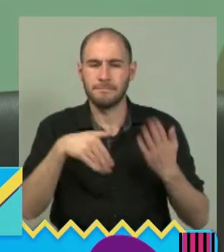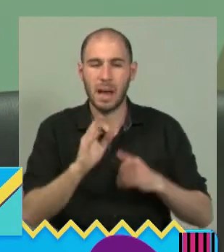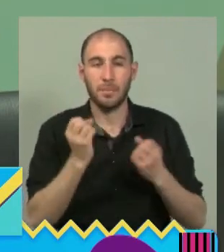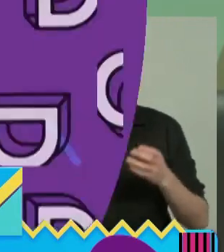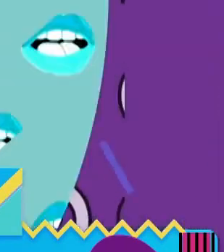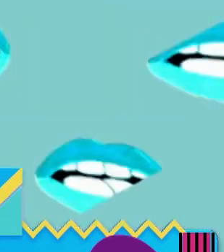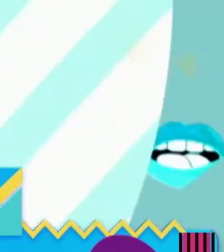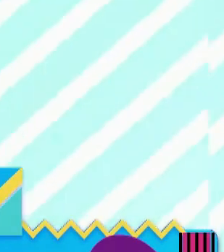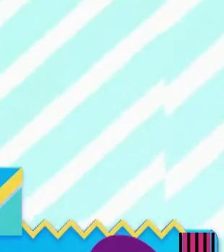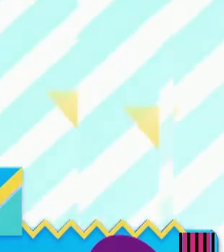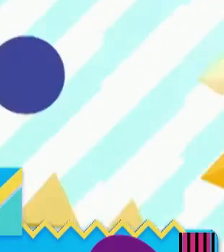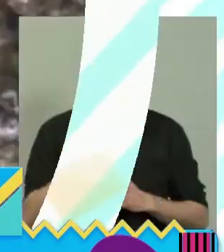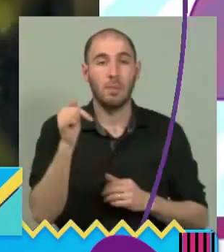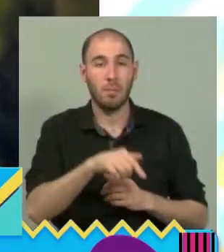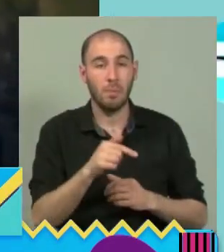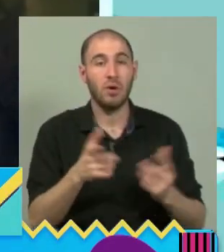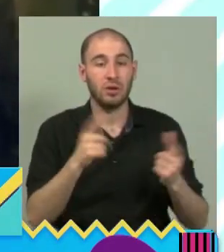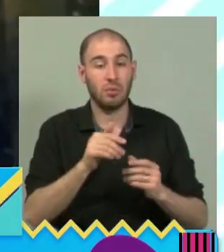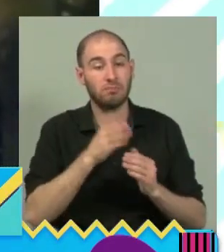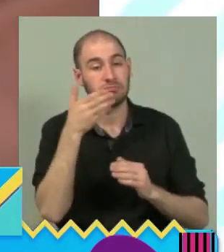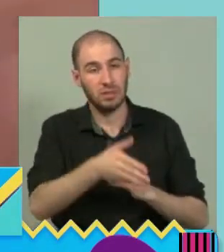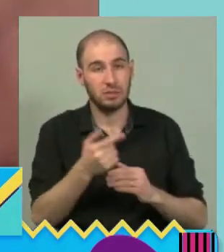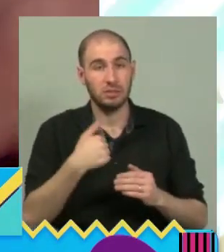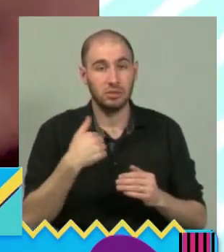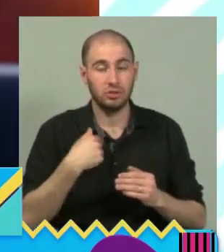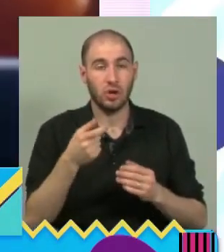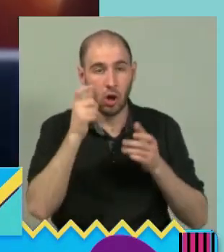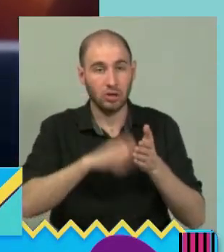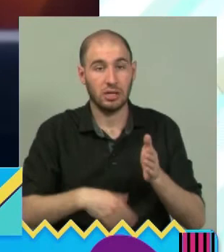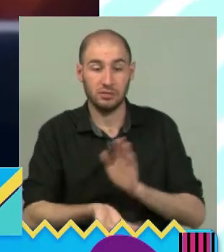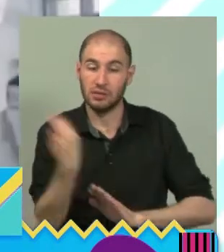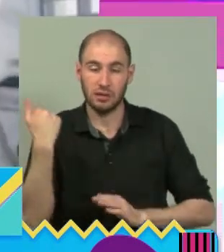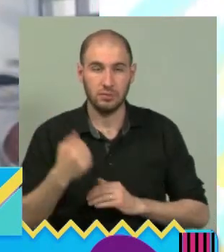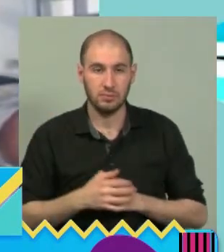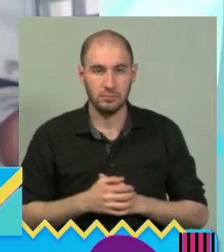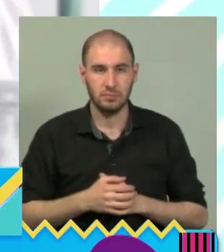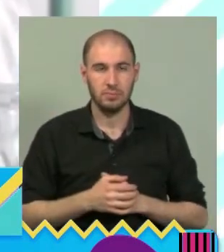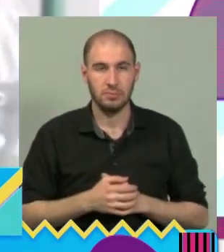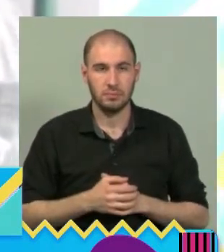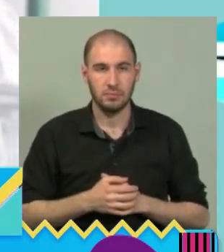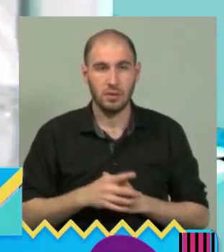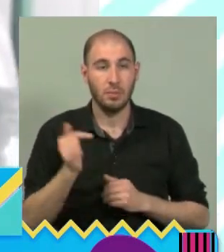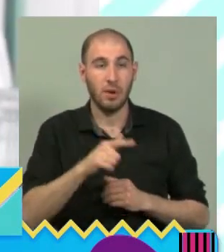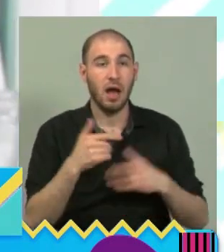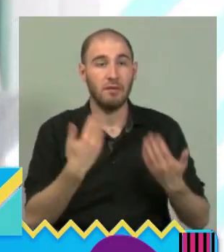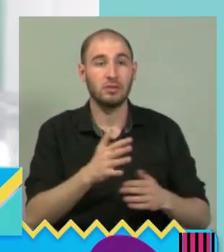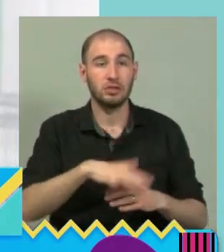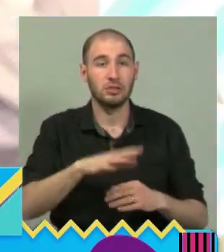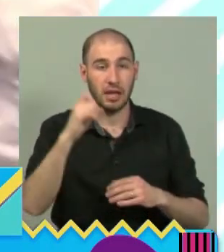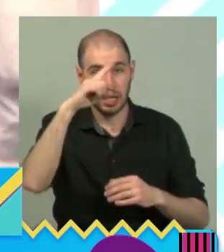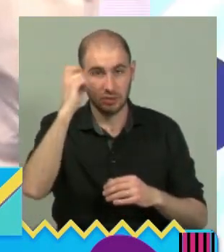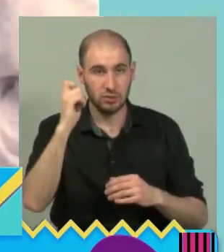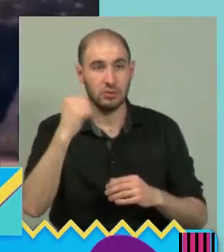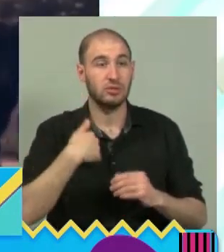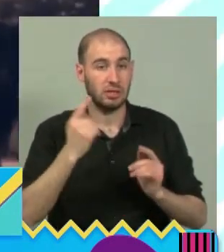Porque te dicen, vos vas a la asamblea, vas a la carpa y yo te quito el contrato que tenés. ¿Tenés un beneficio social de la nación?